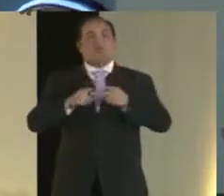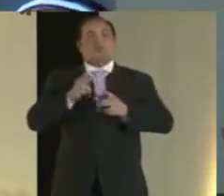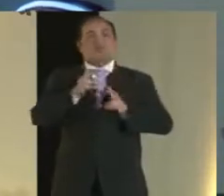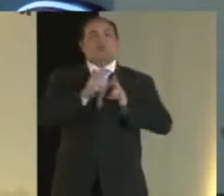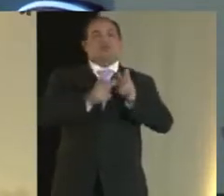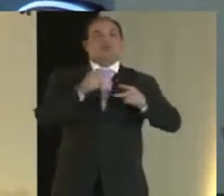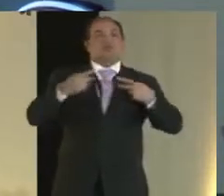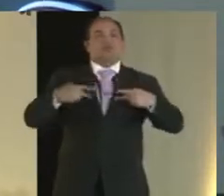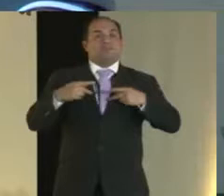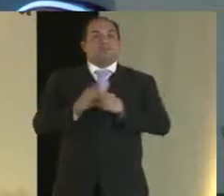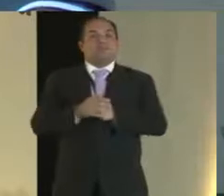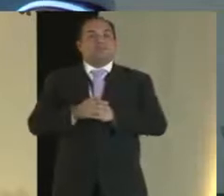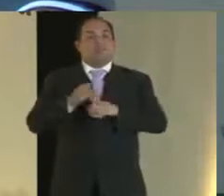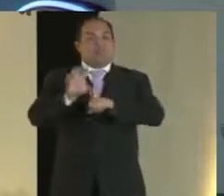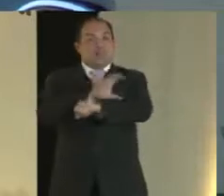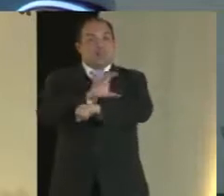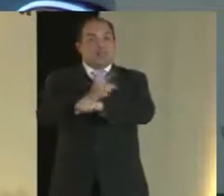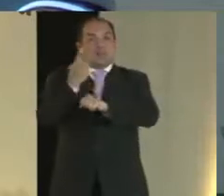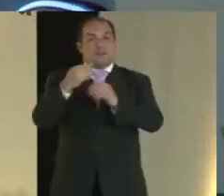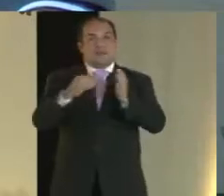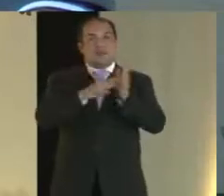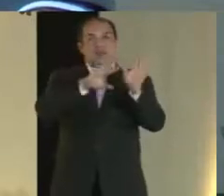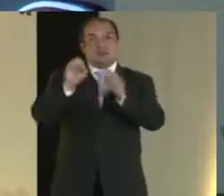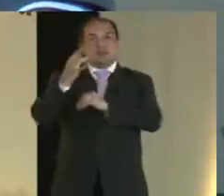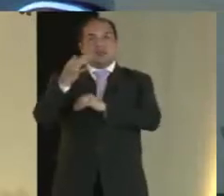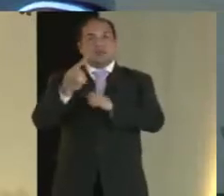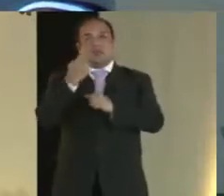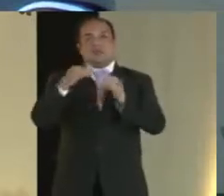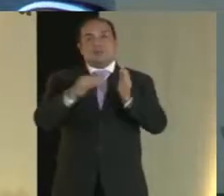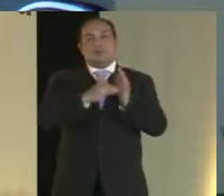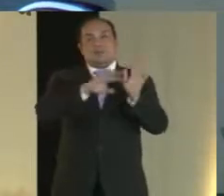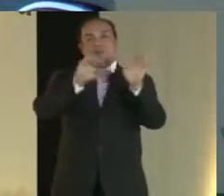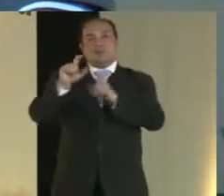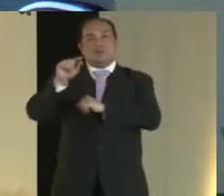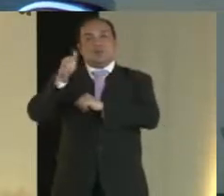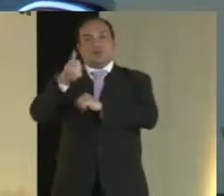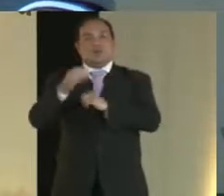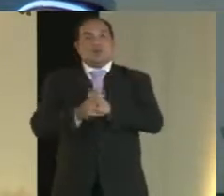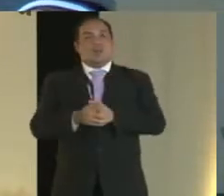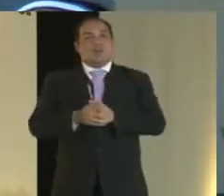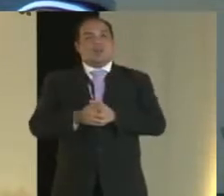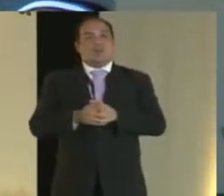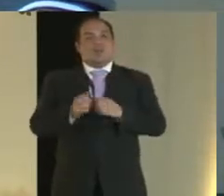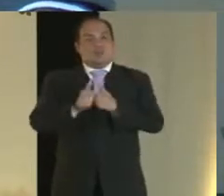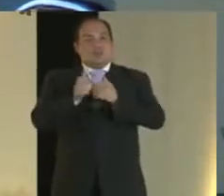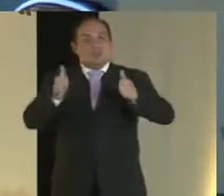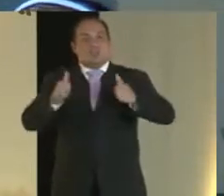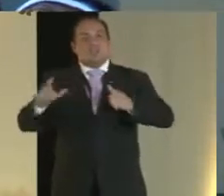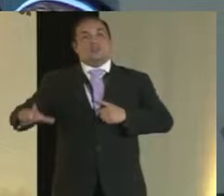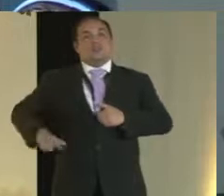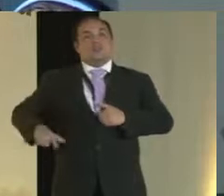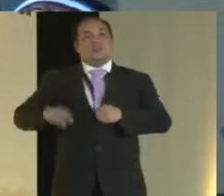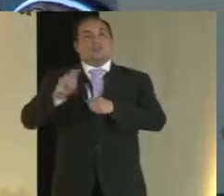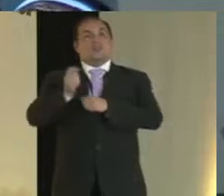entre 1950 y 1976. Su ruptura con el gobierno fue política, pero también fue